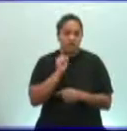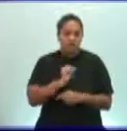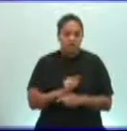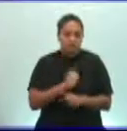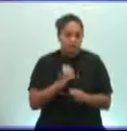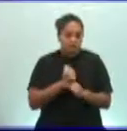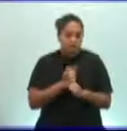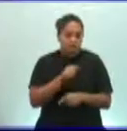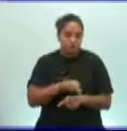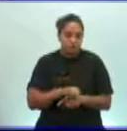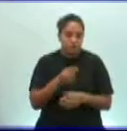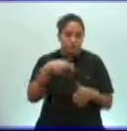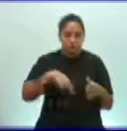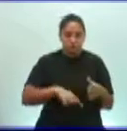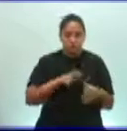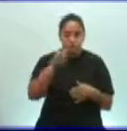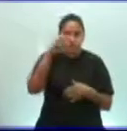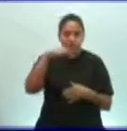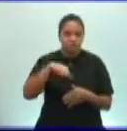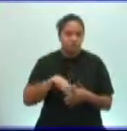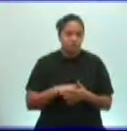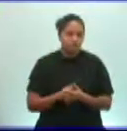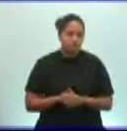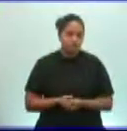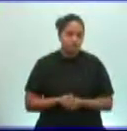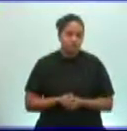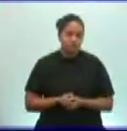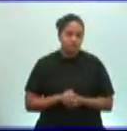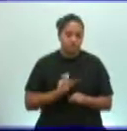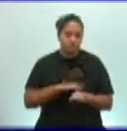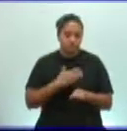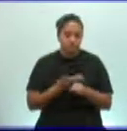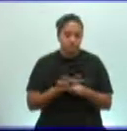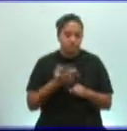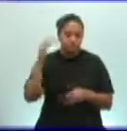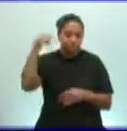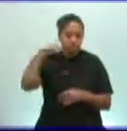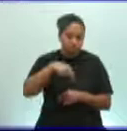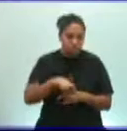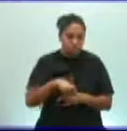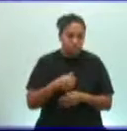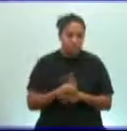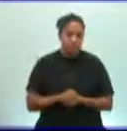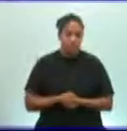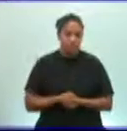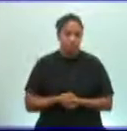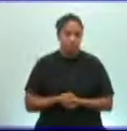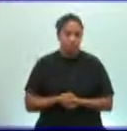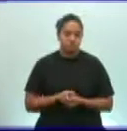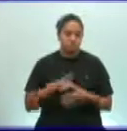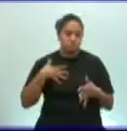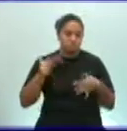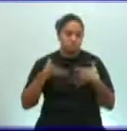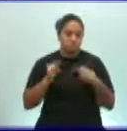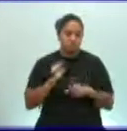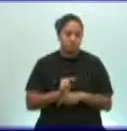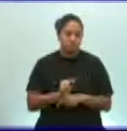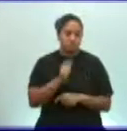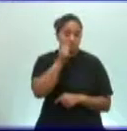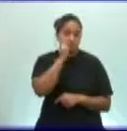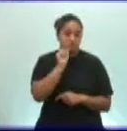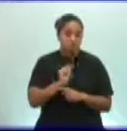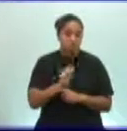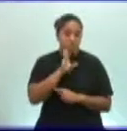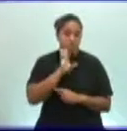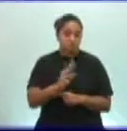ansia tan viva en subir y subir el agua arriba para luego otra vez volverla abajo? Yo me divierto», el mozo le contesta,